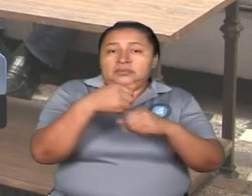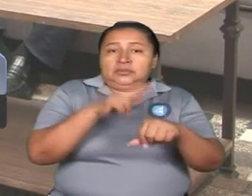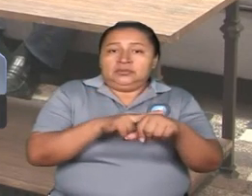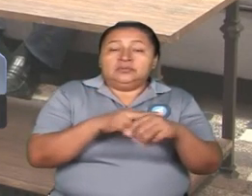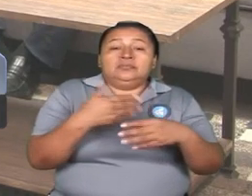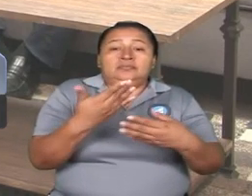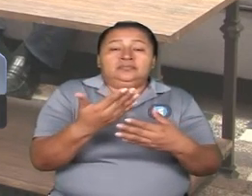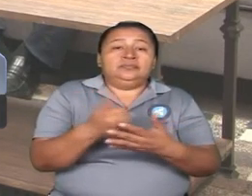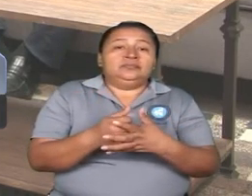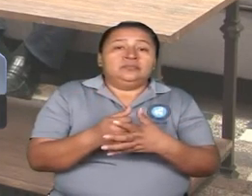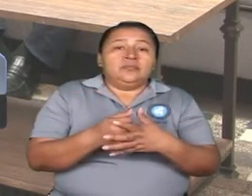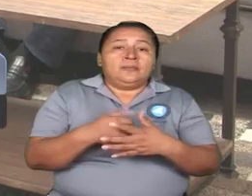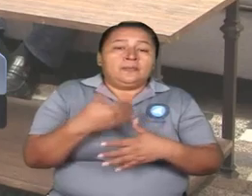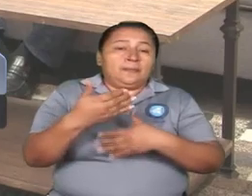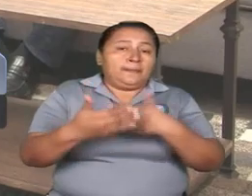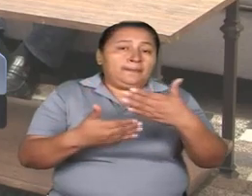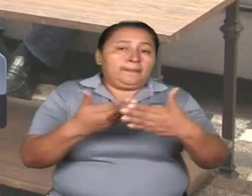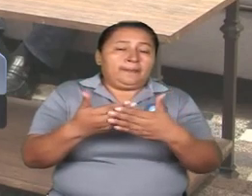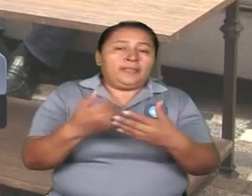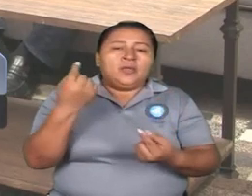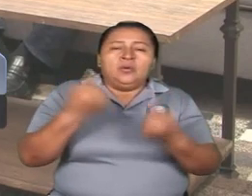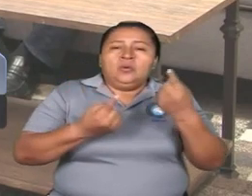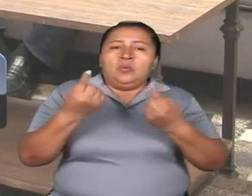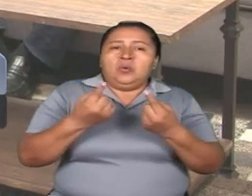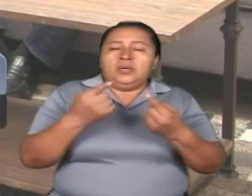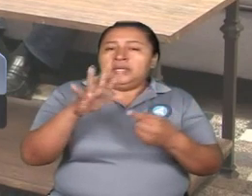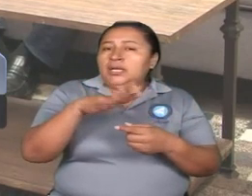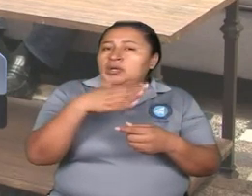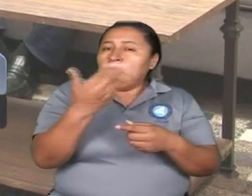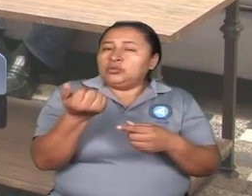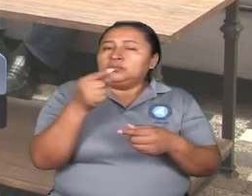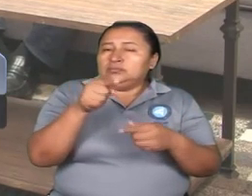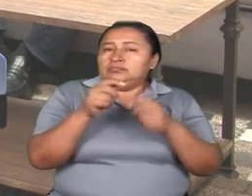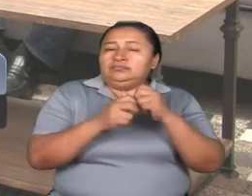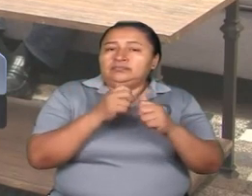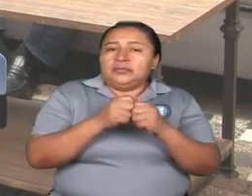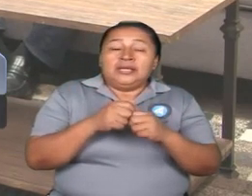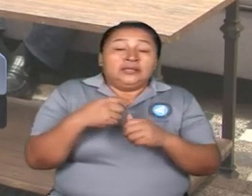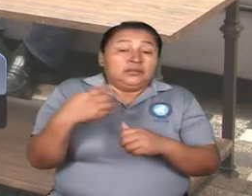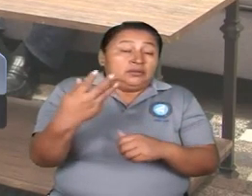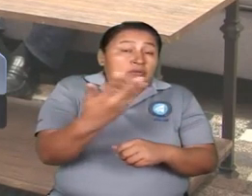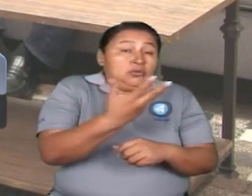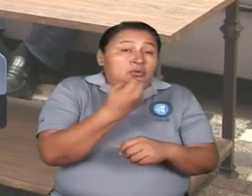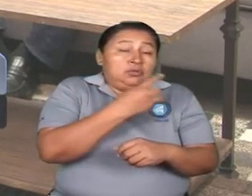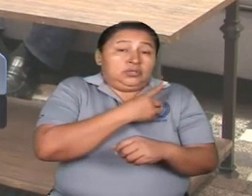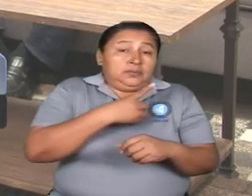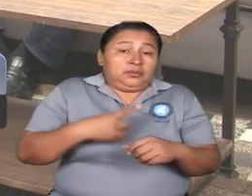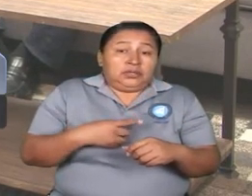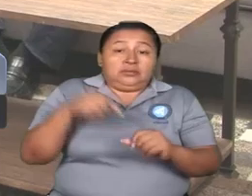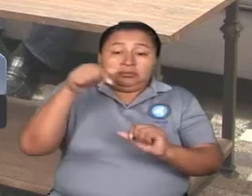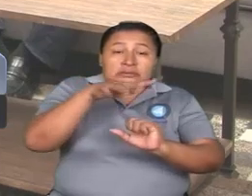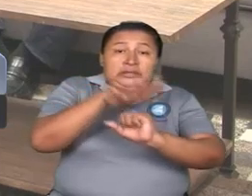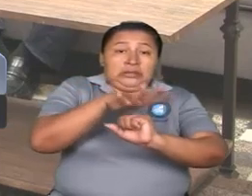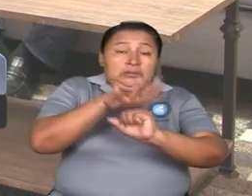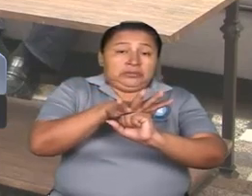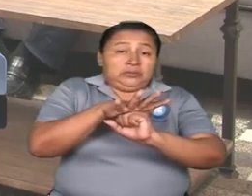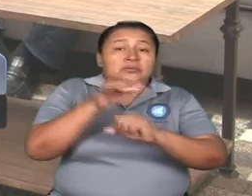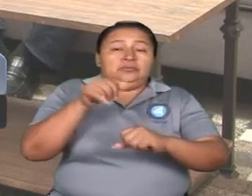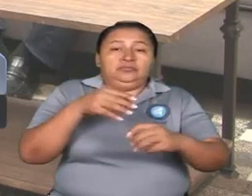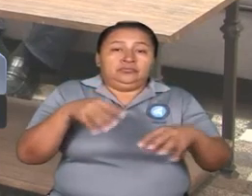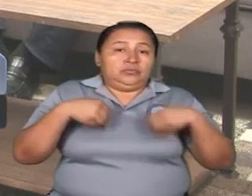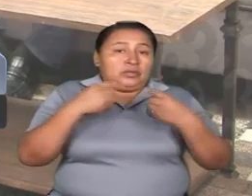Entonces, ¿cuál fue el otro detalle de este canal? Que todos los diputados que estábamos en la Comisión de Modernización,